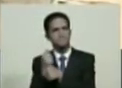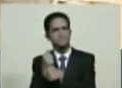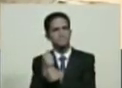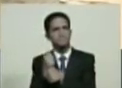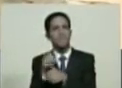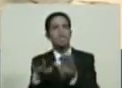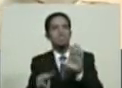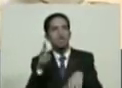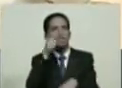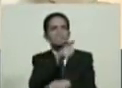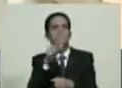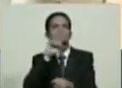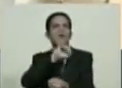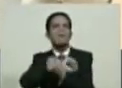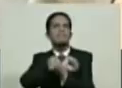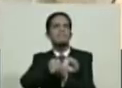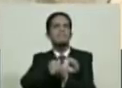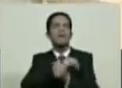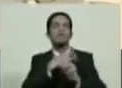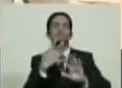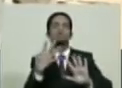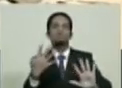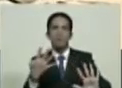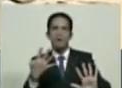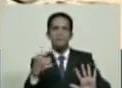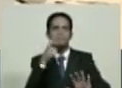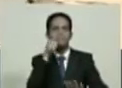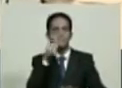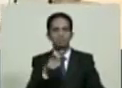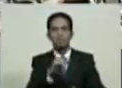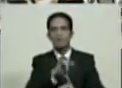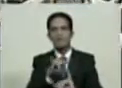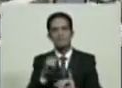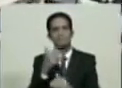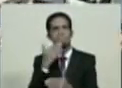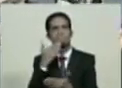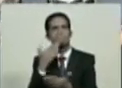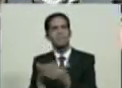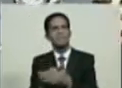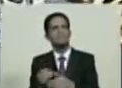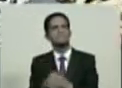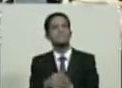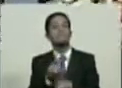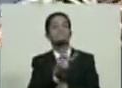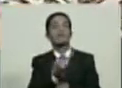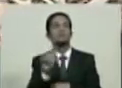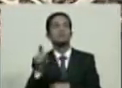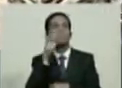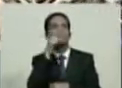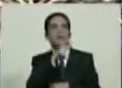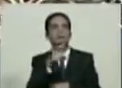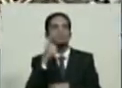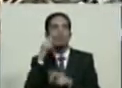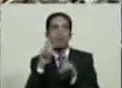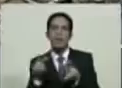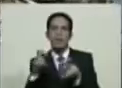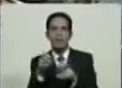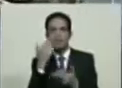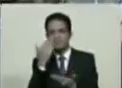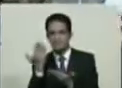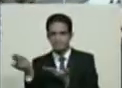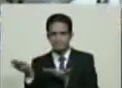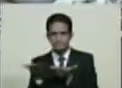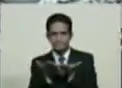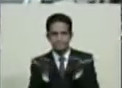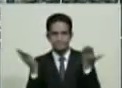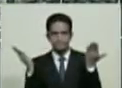12 detenidos y 9 solicitados. 21 personas se encuentran investigadas en este caso. Aquí tenemos toda